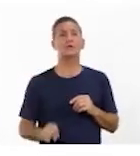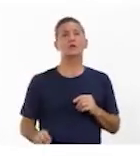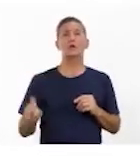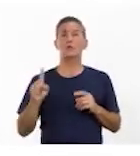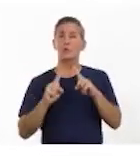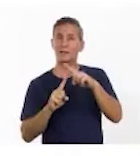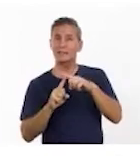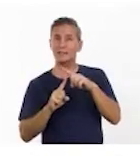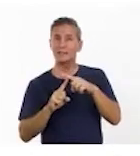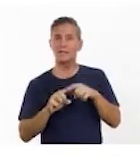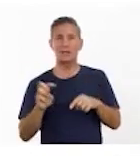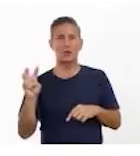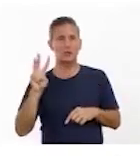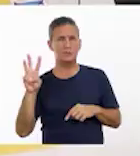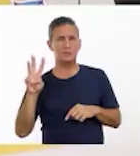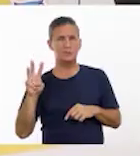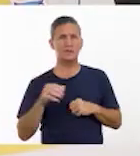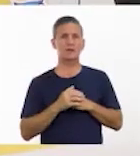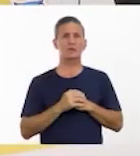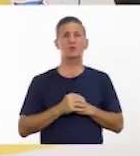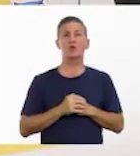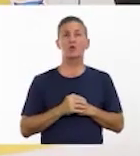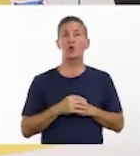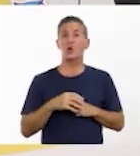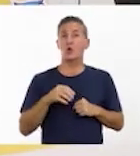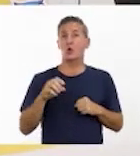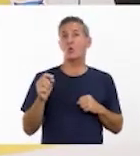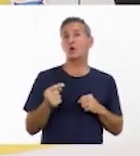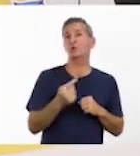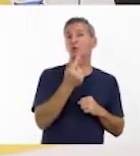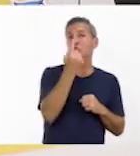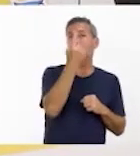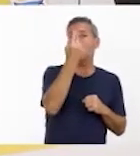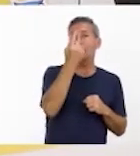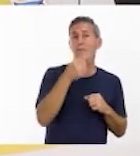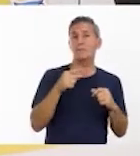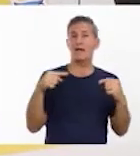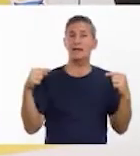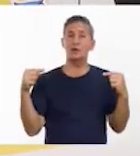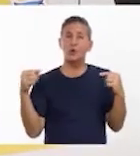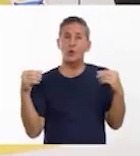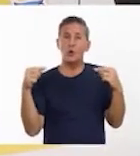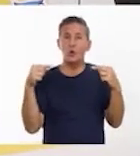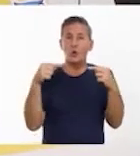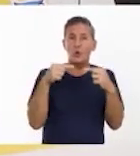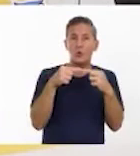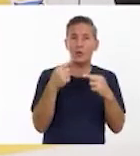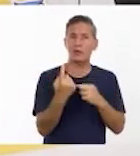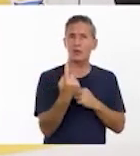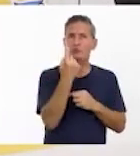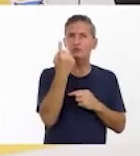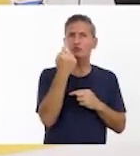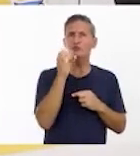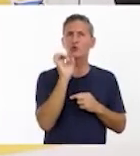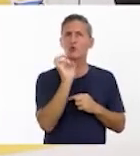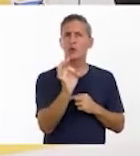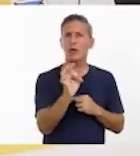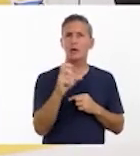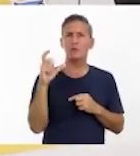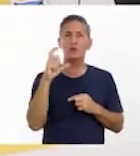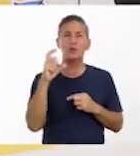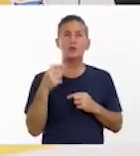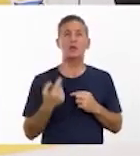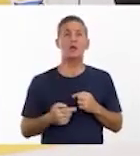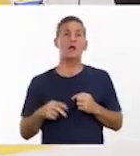los terciarios. Cuando son primarios es porque están unidos a un solo átomo de carbono.